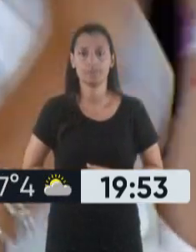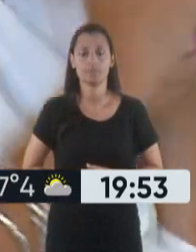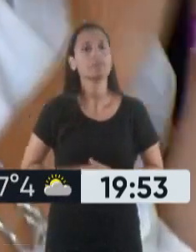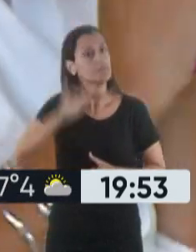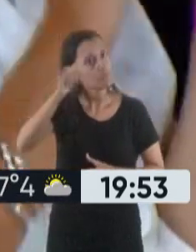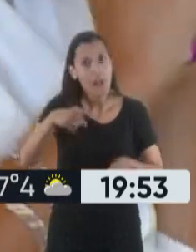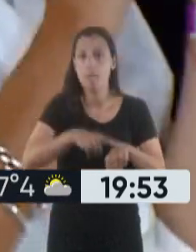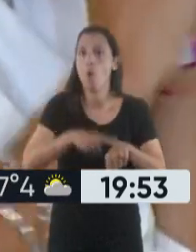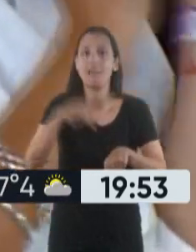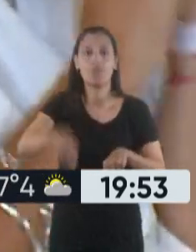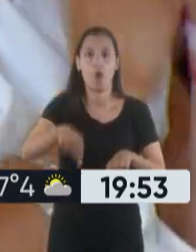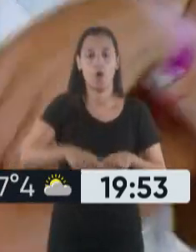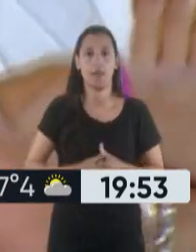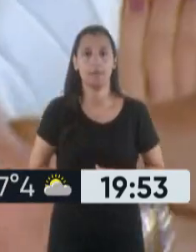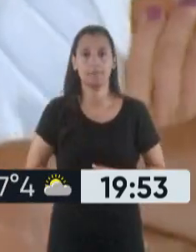Mandémoslo.